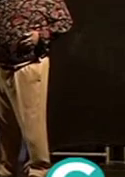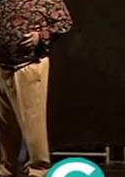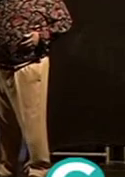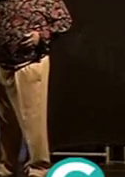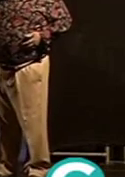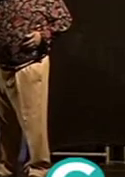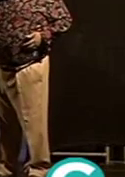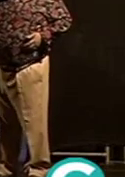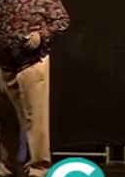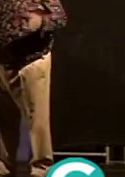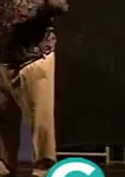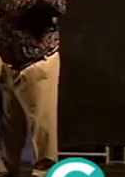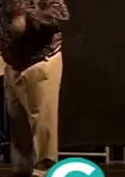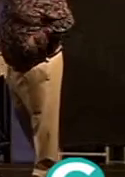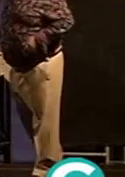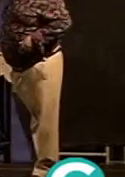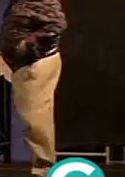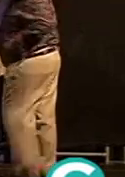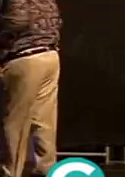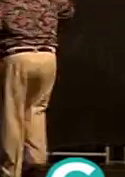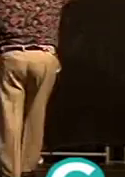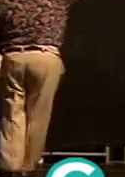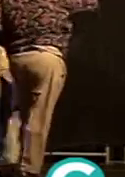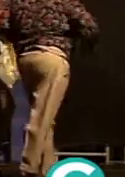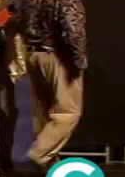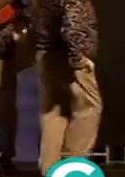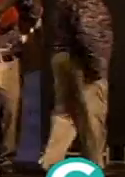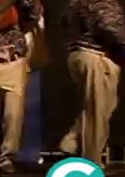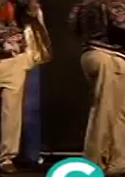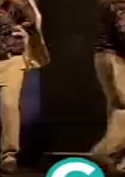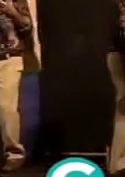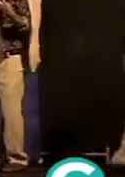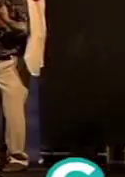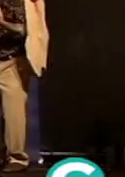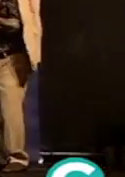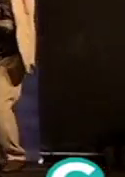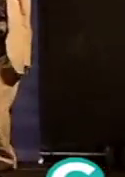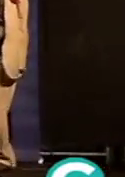¡Sí! ¡Sí! Ya me tengo que ir.